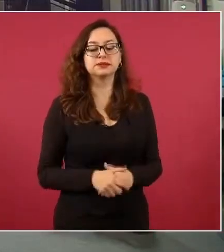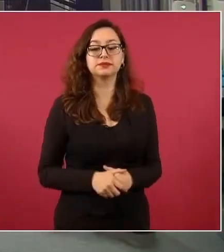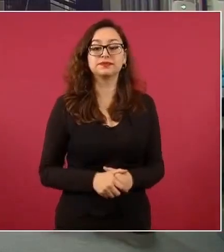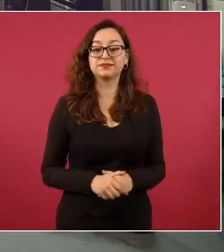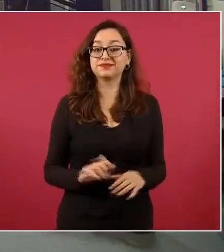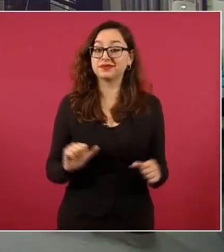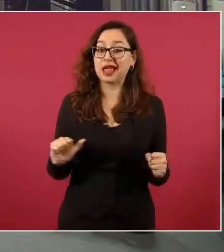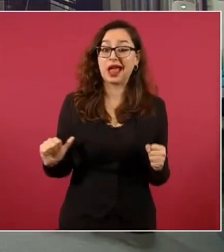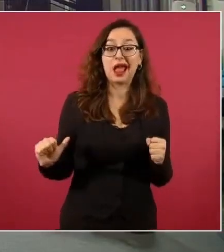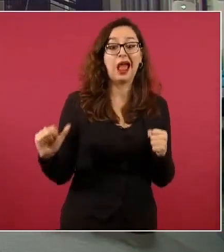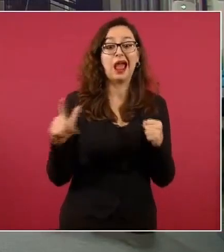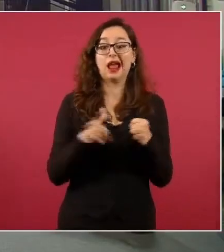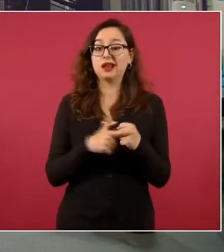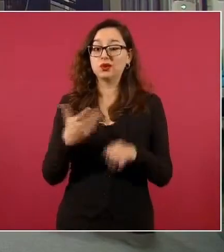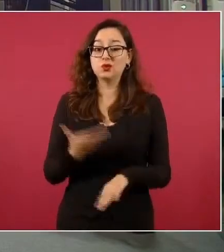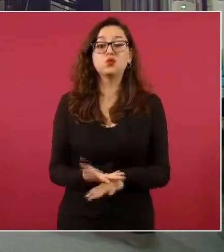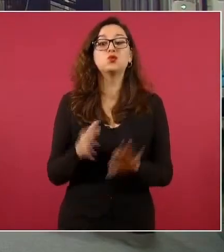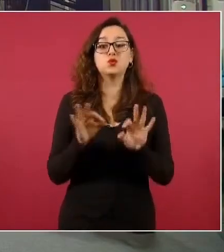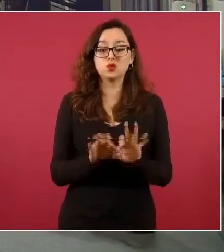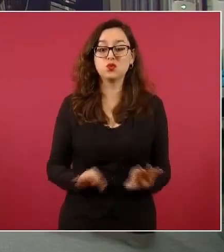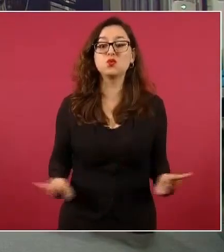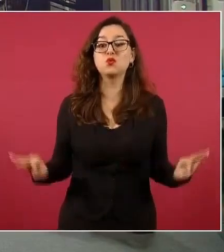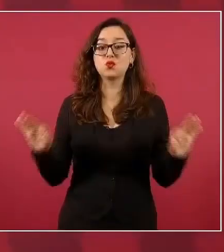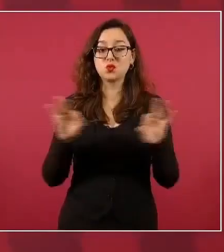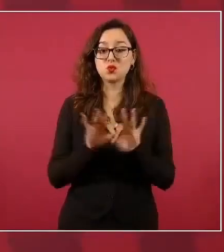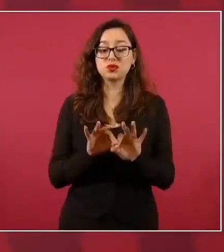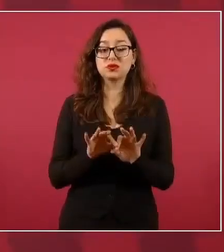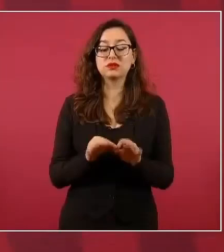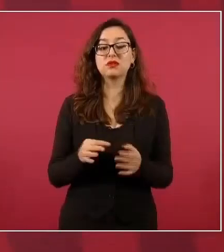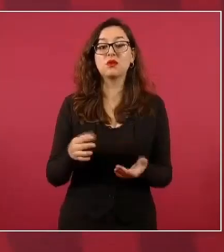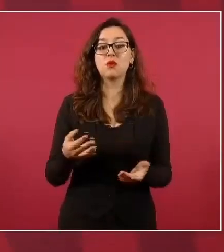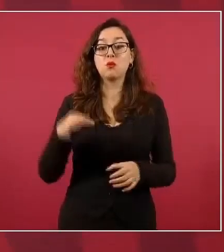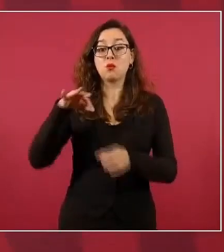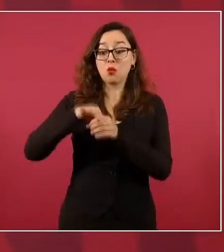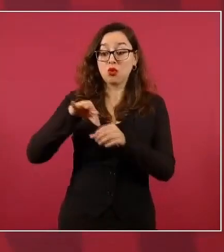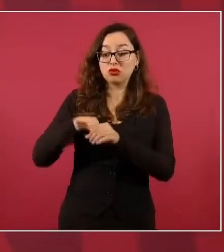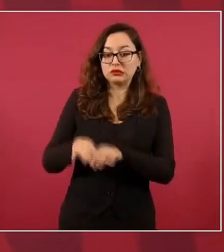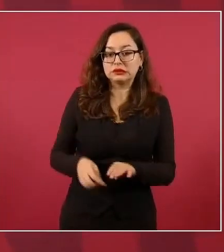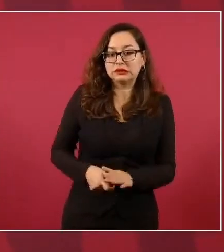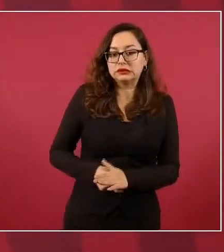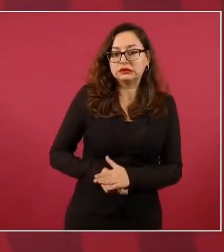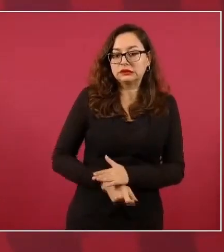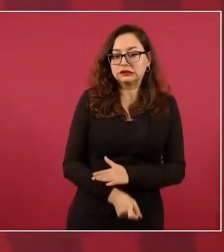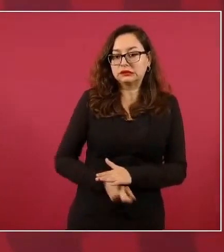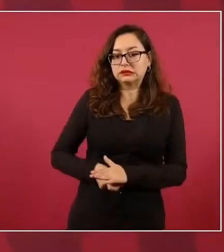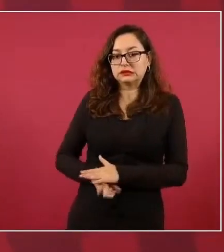muy importante, evitar la compra del voto.